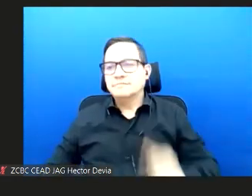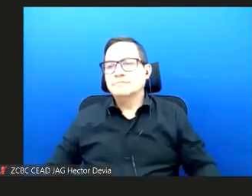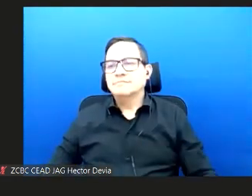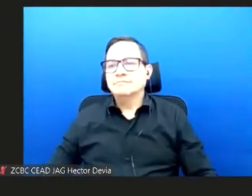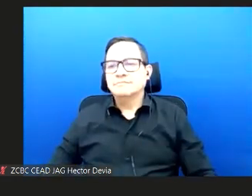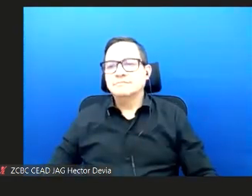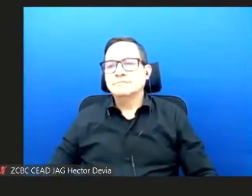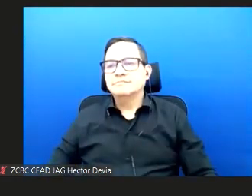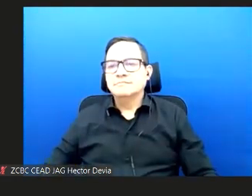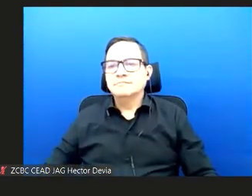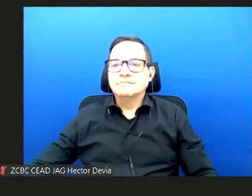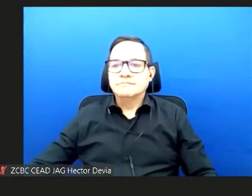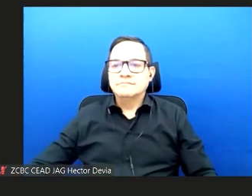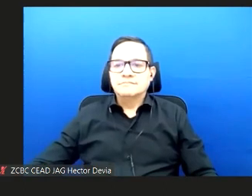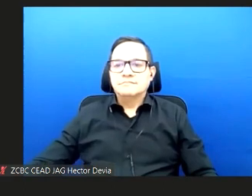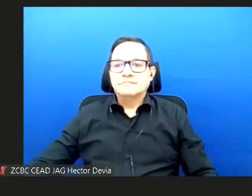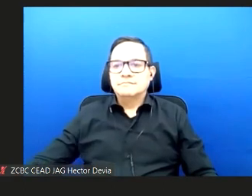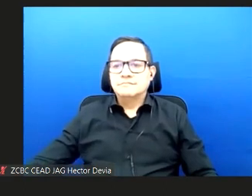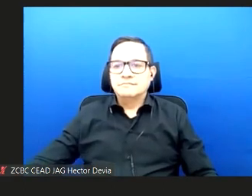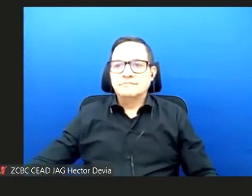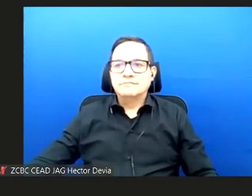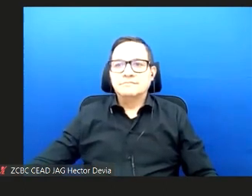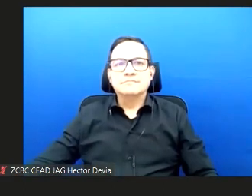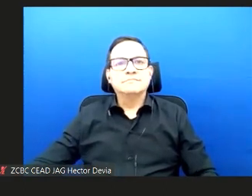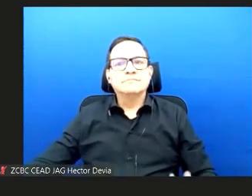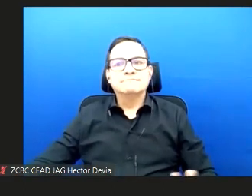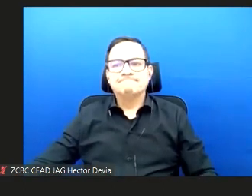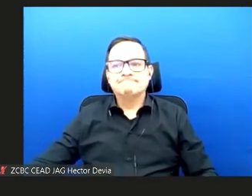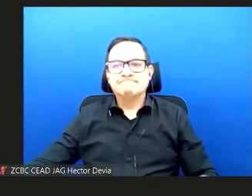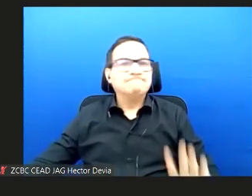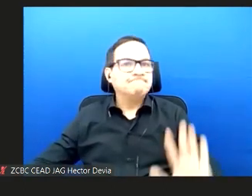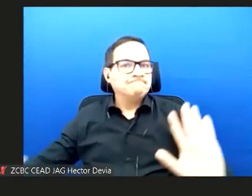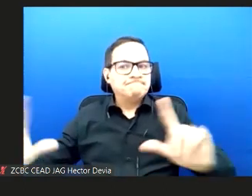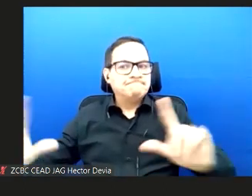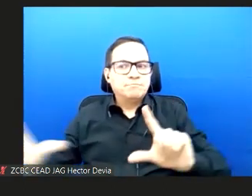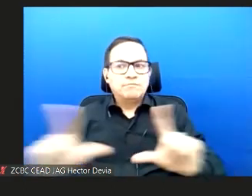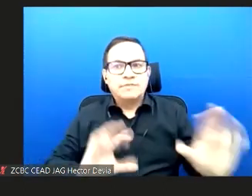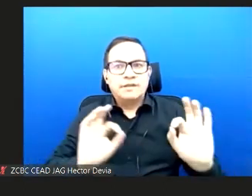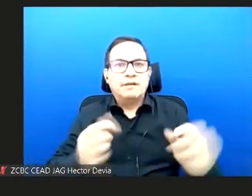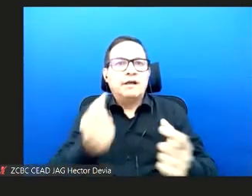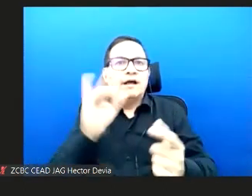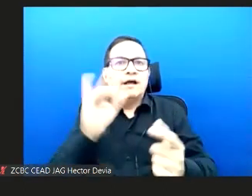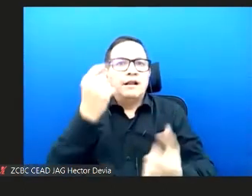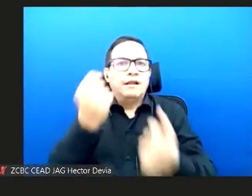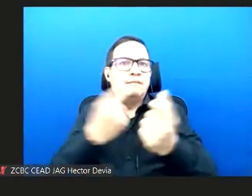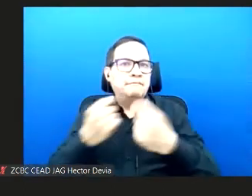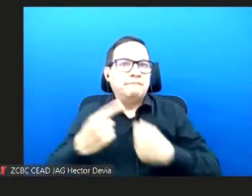Bueno, entonces estoy atenta, estamos atentos a las preguntas que tengan.